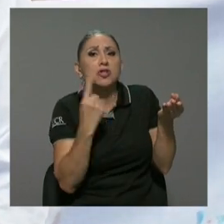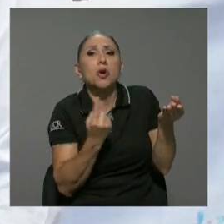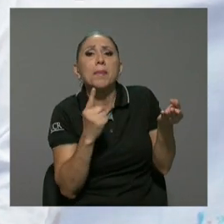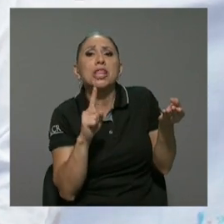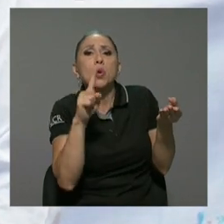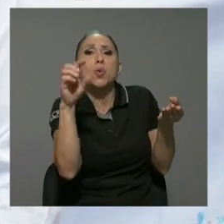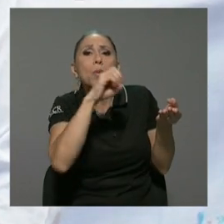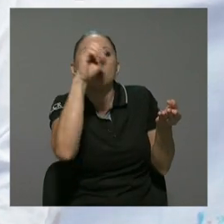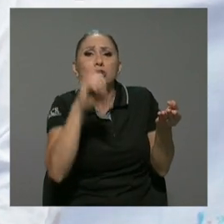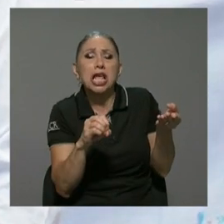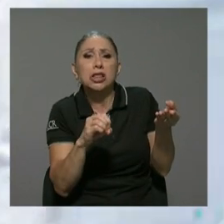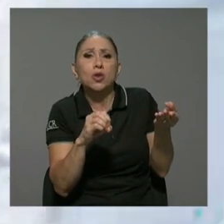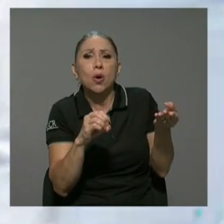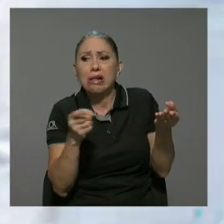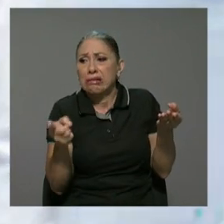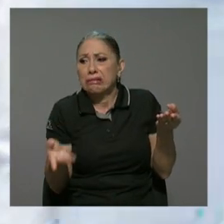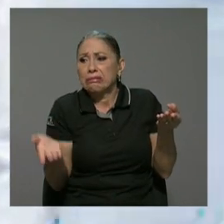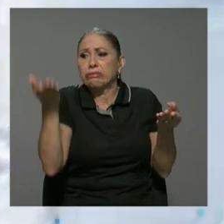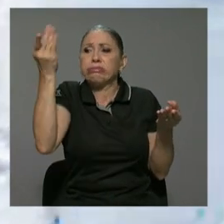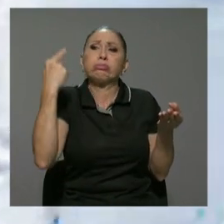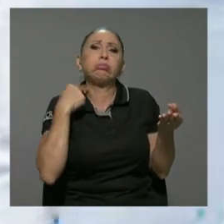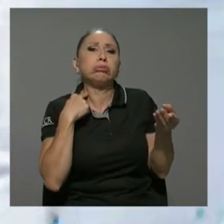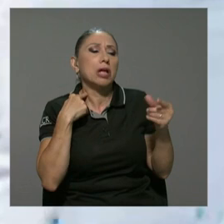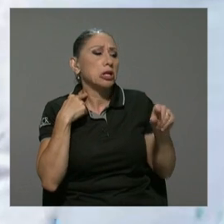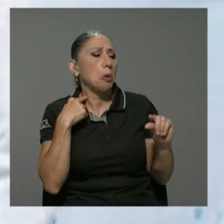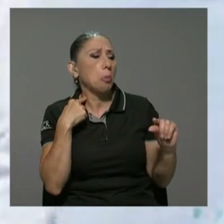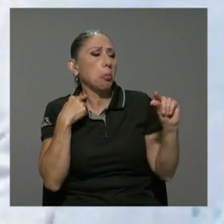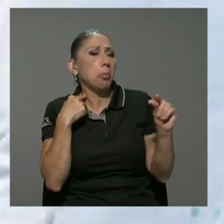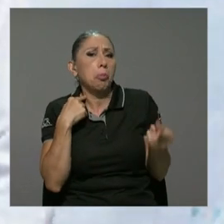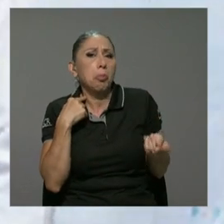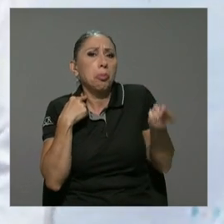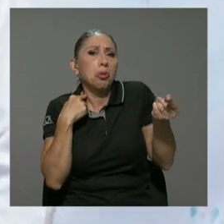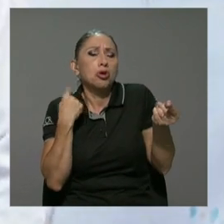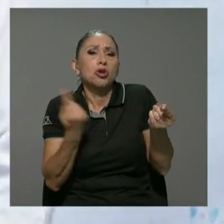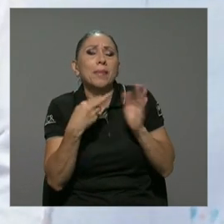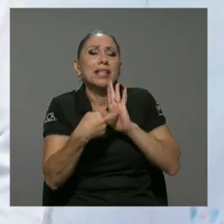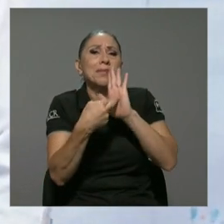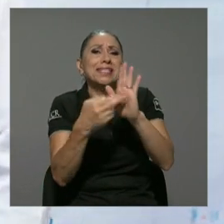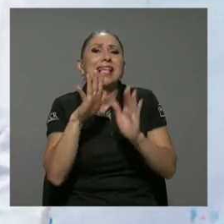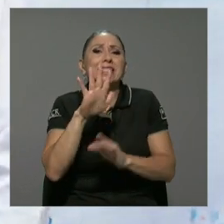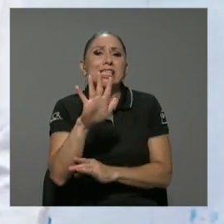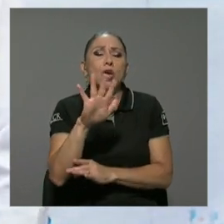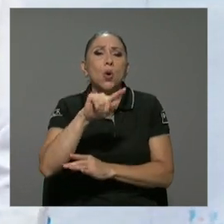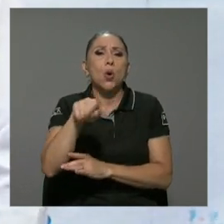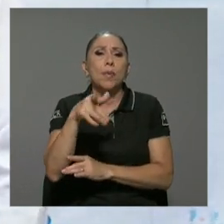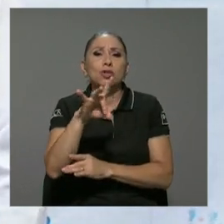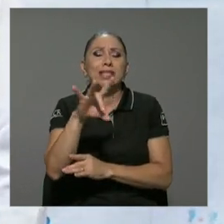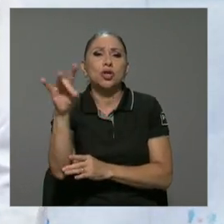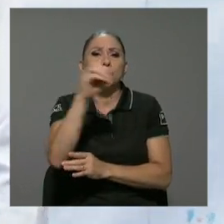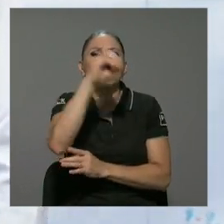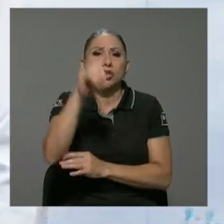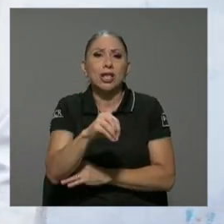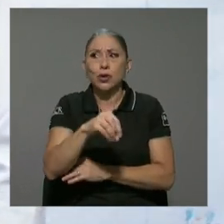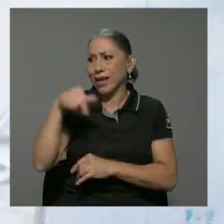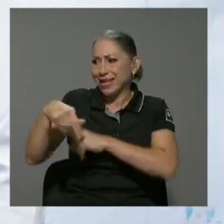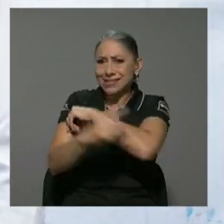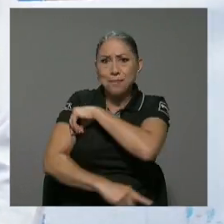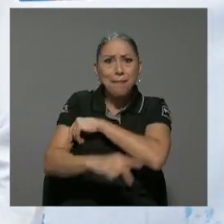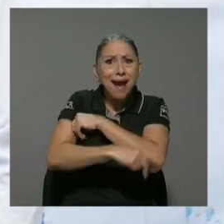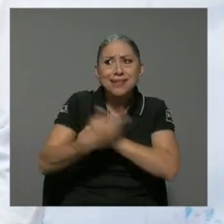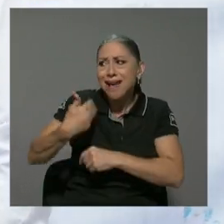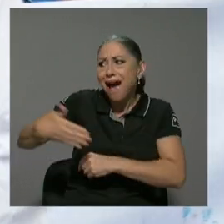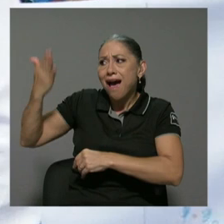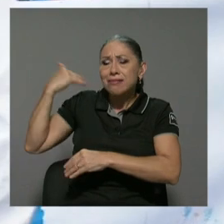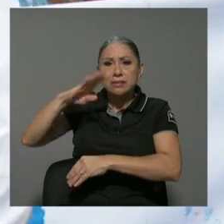apenas representa un incumplimiento del 5.88%, cosa que nunca se había dado en este país. De manera